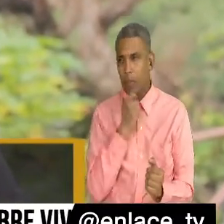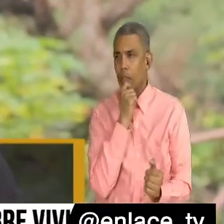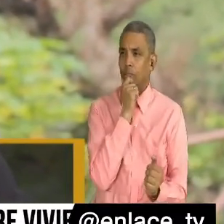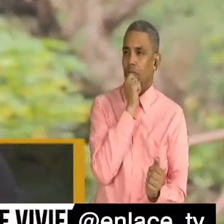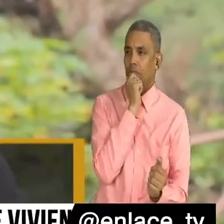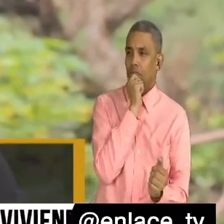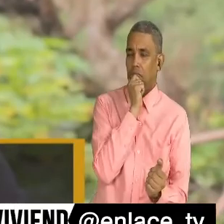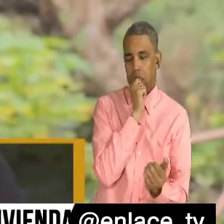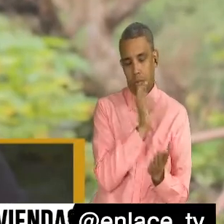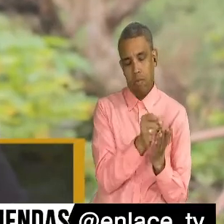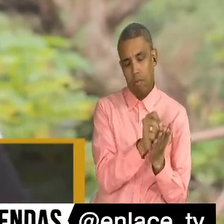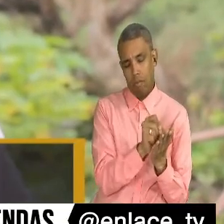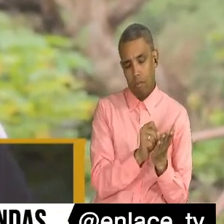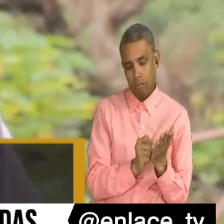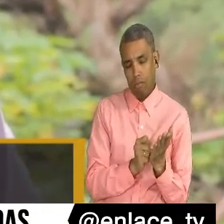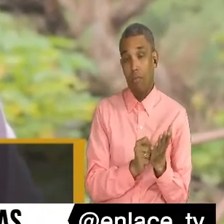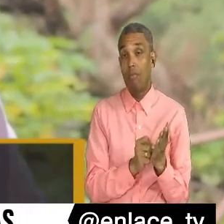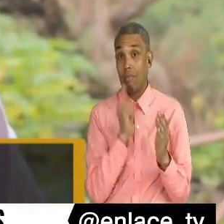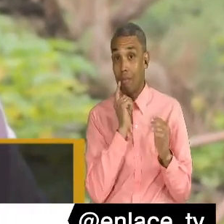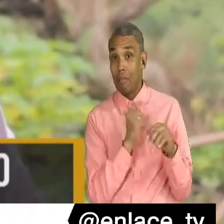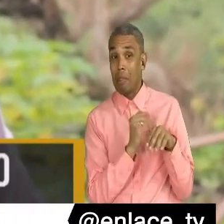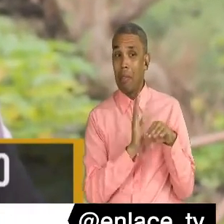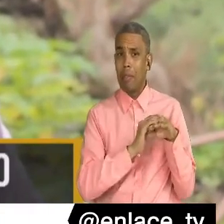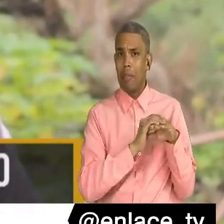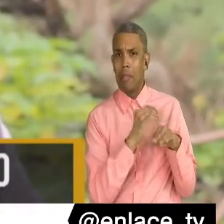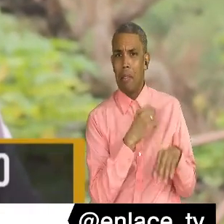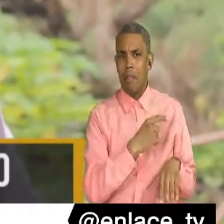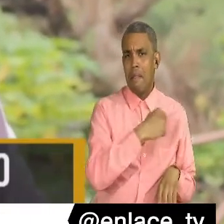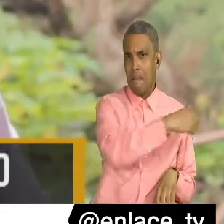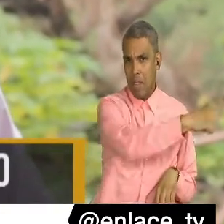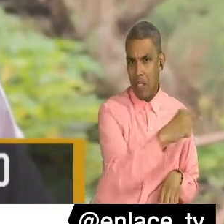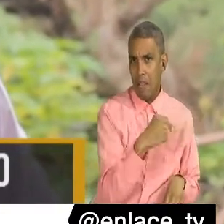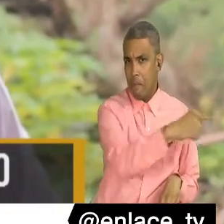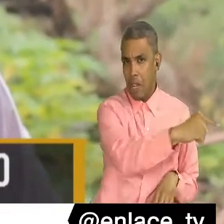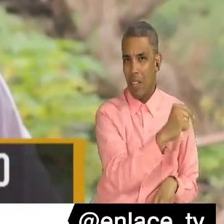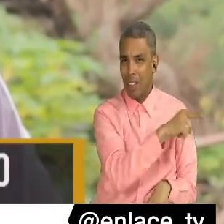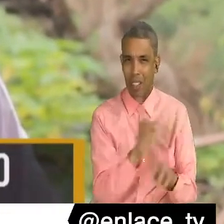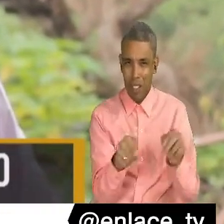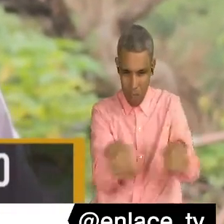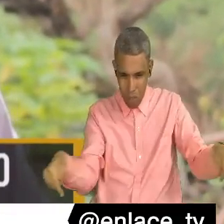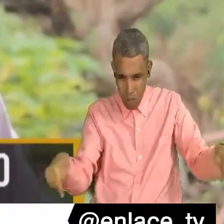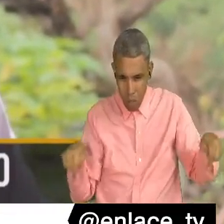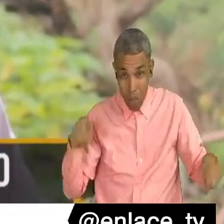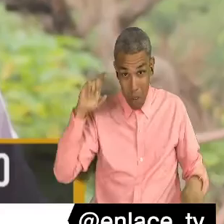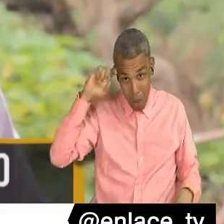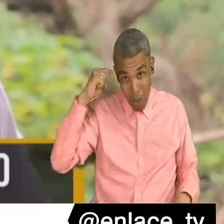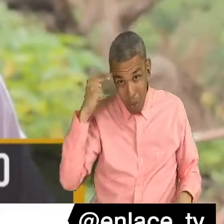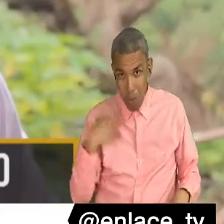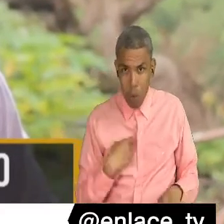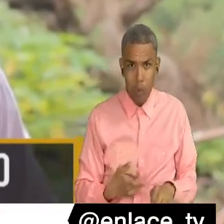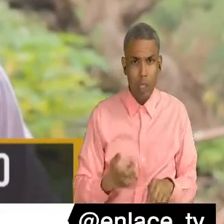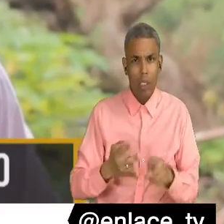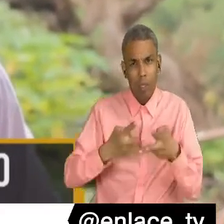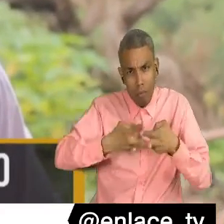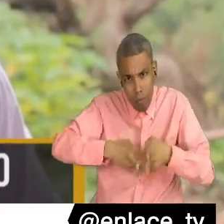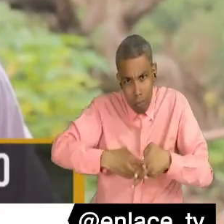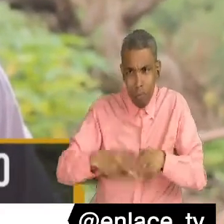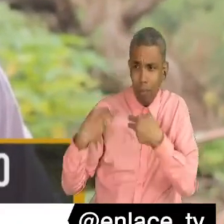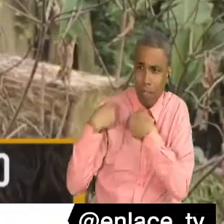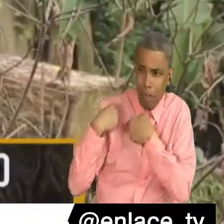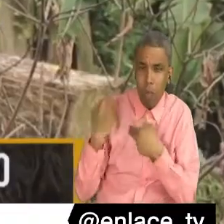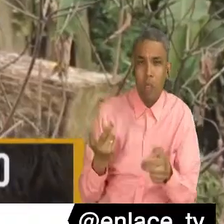dependencias, como es el caso de infraestructura, para que ellos envíen sus profesionales y vengan a verificar la problemática y la vulnerabilidad de acá del sector. Y